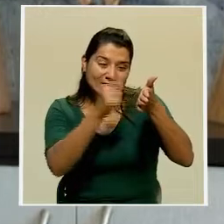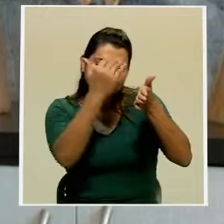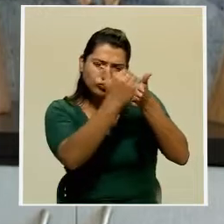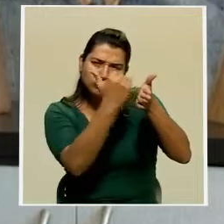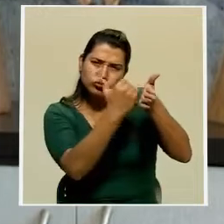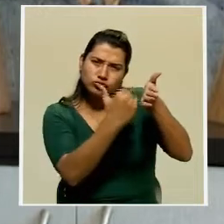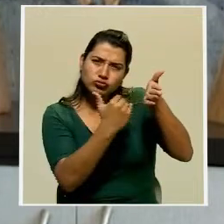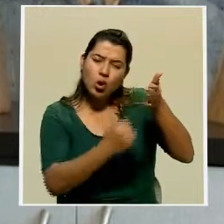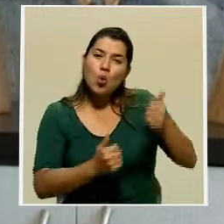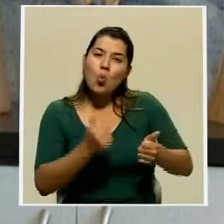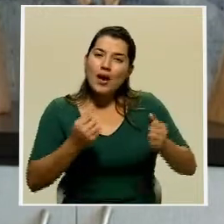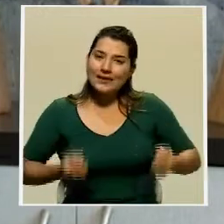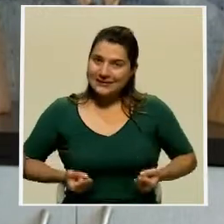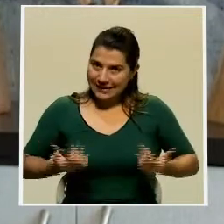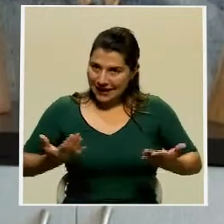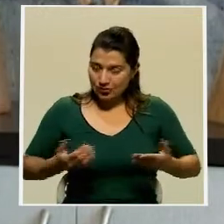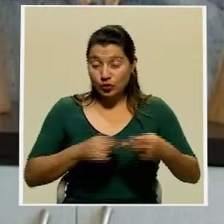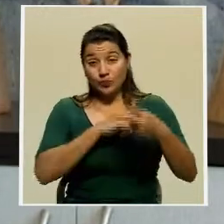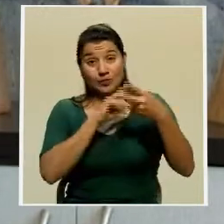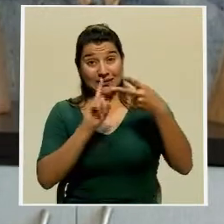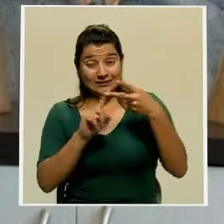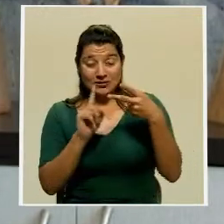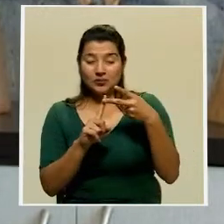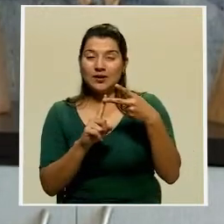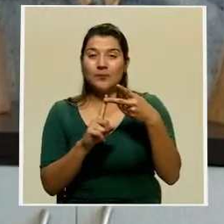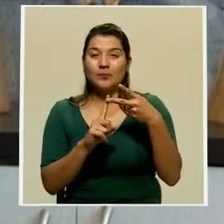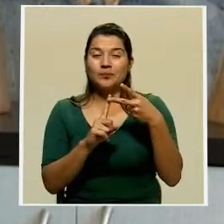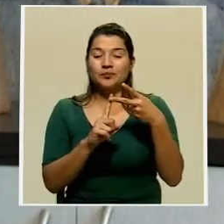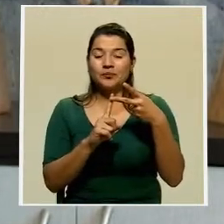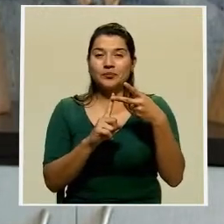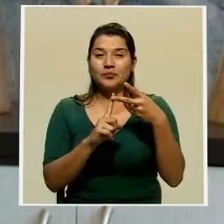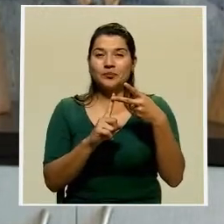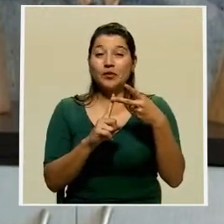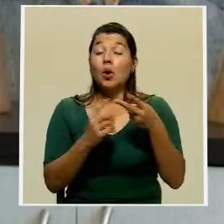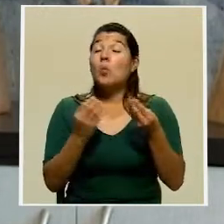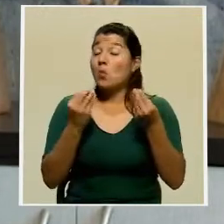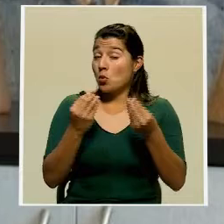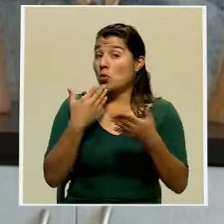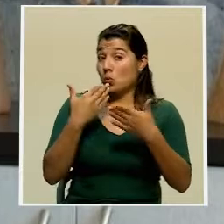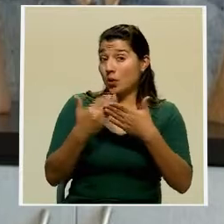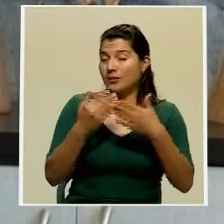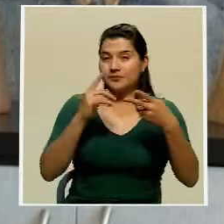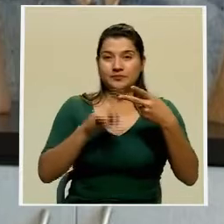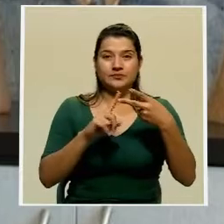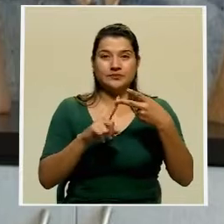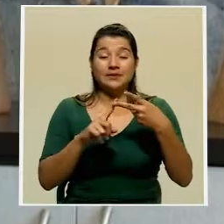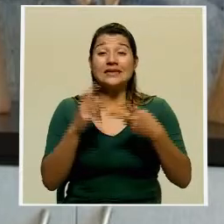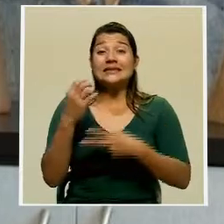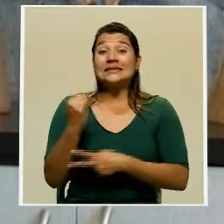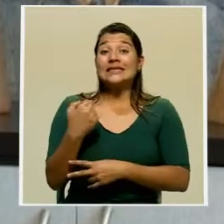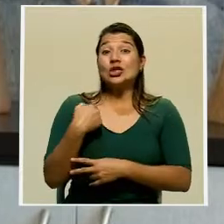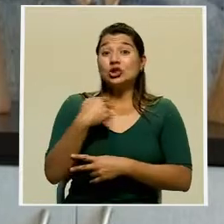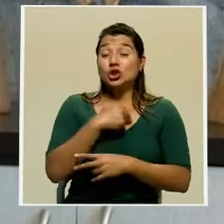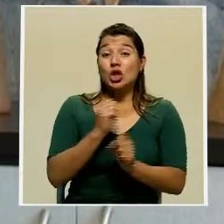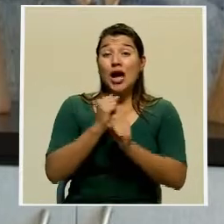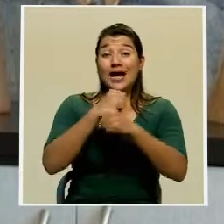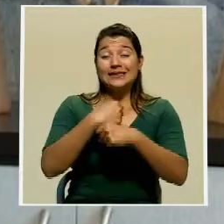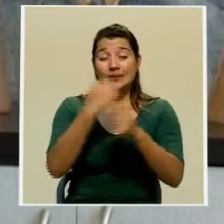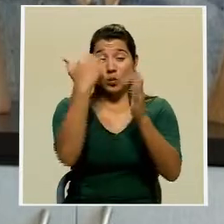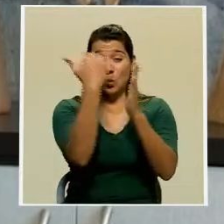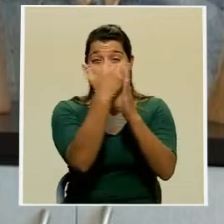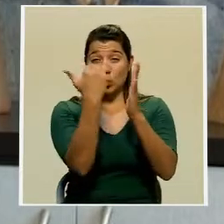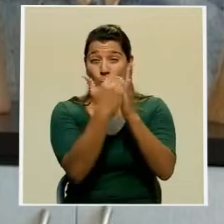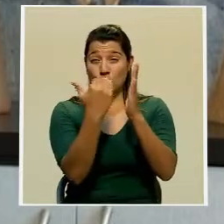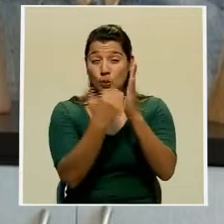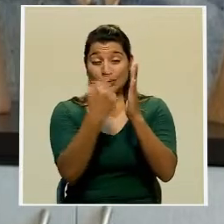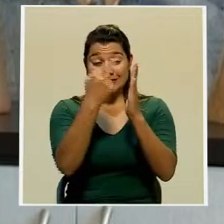primera herramienta. Pero una segunda es muy útil, y es que si uno hace la lista de todo lo que